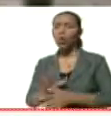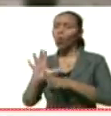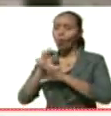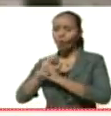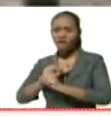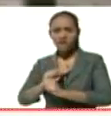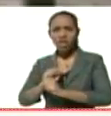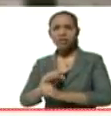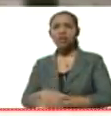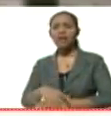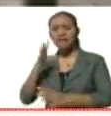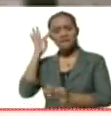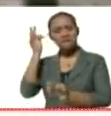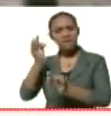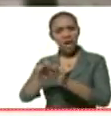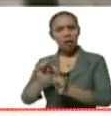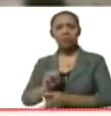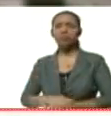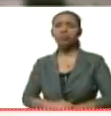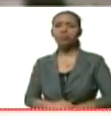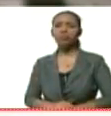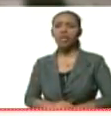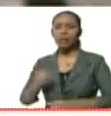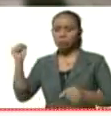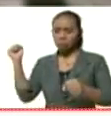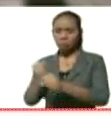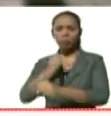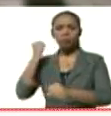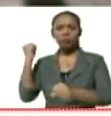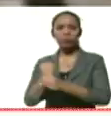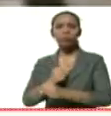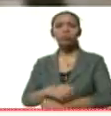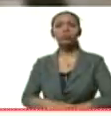confianza, fe y trabajo.